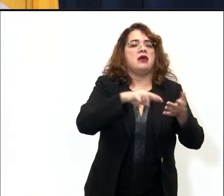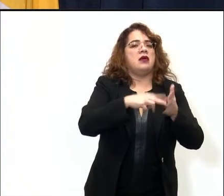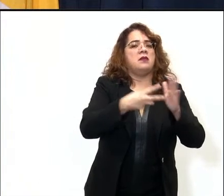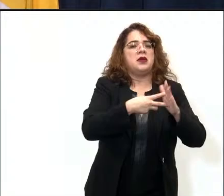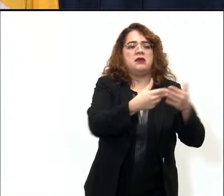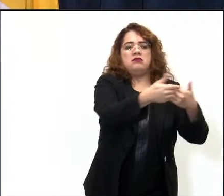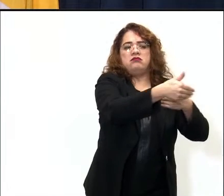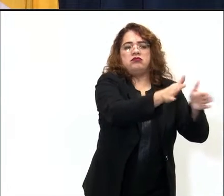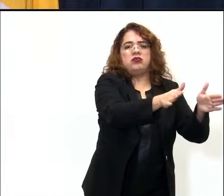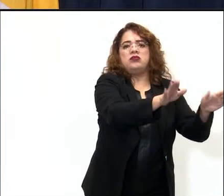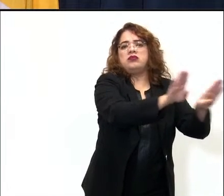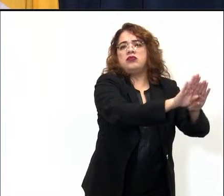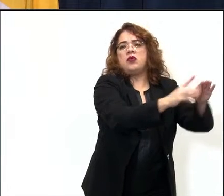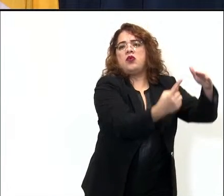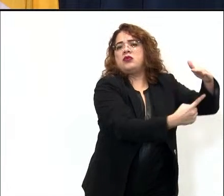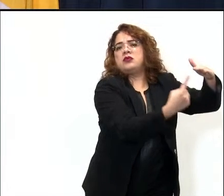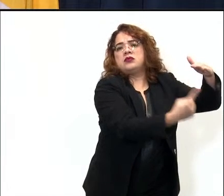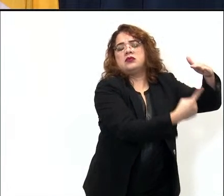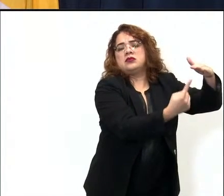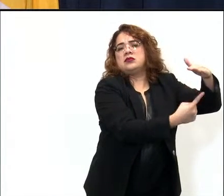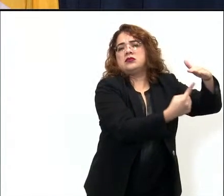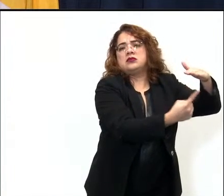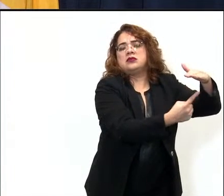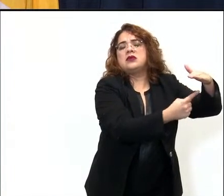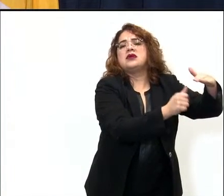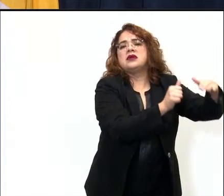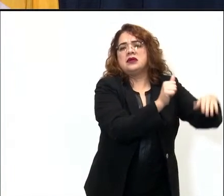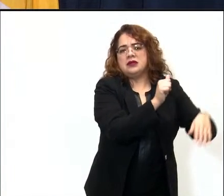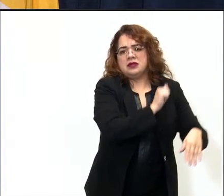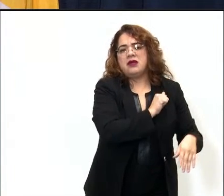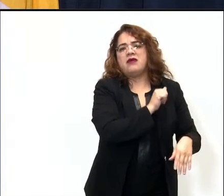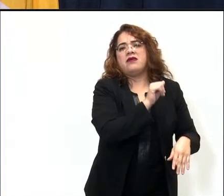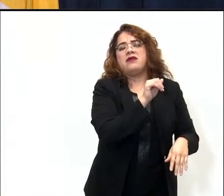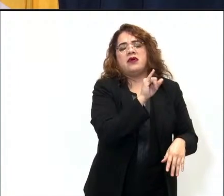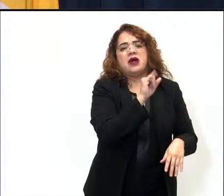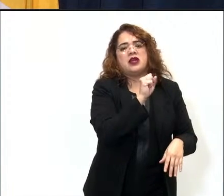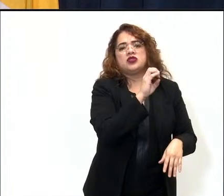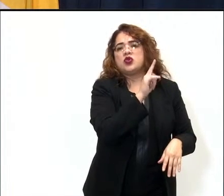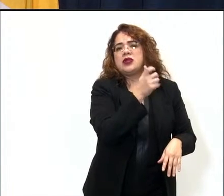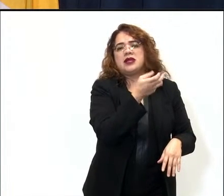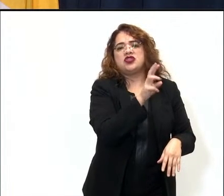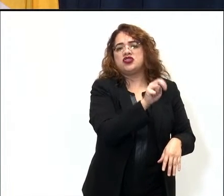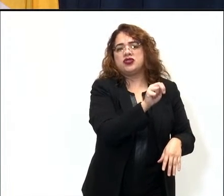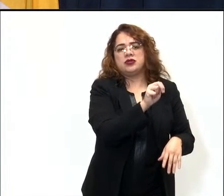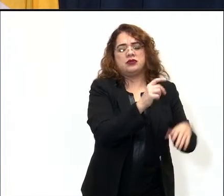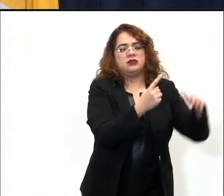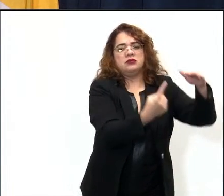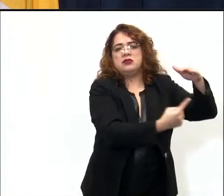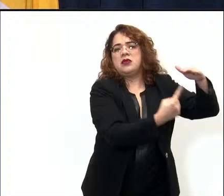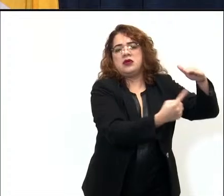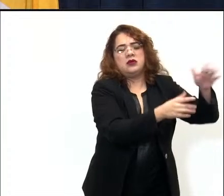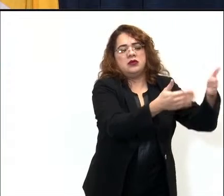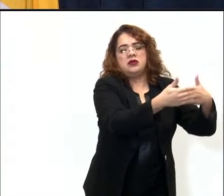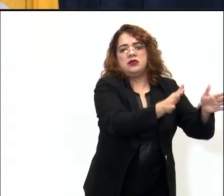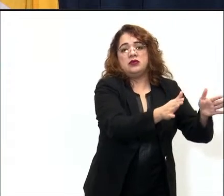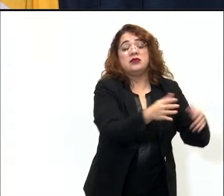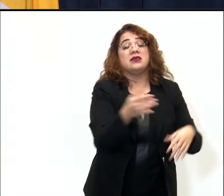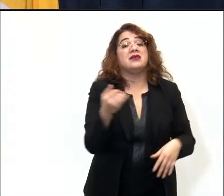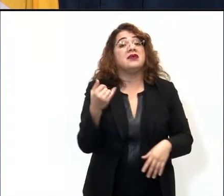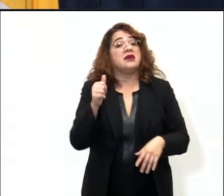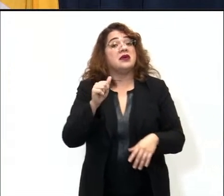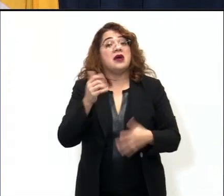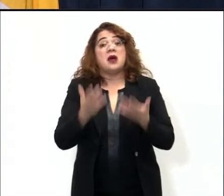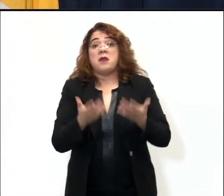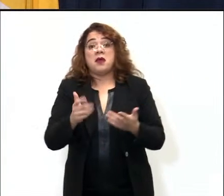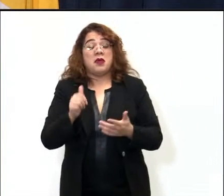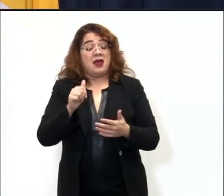muy enfermo y tiene síntomas leves de COVID-19, pero actualmente no necesita apoyo médico